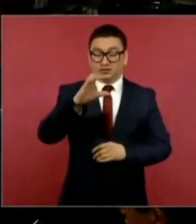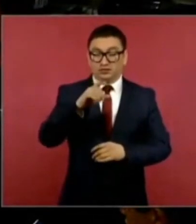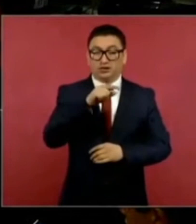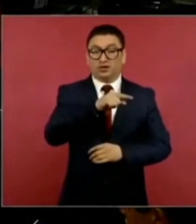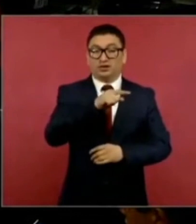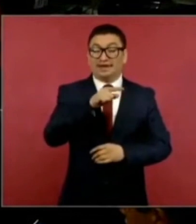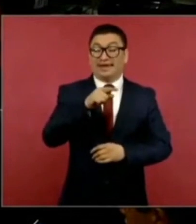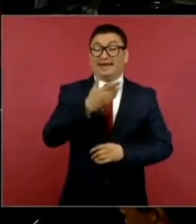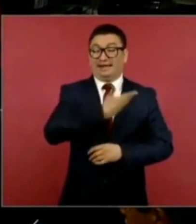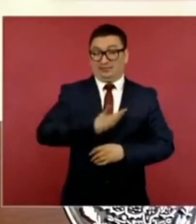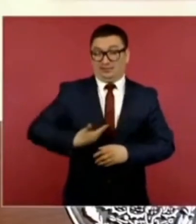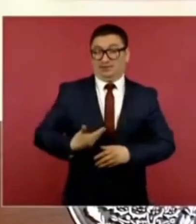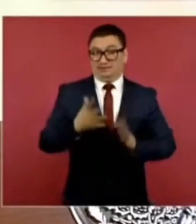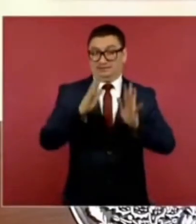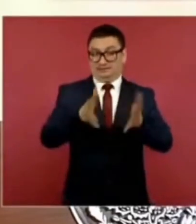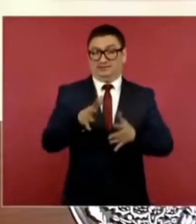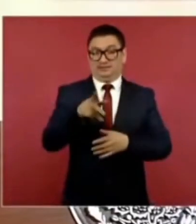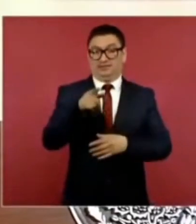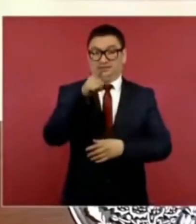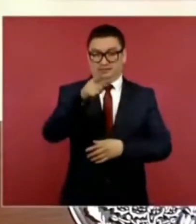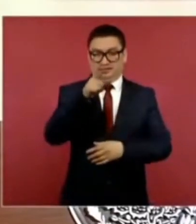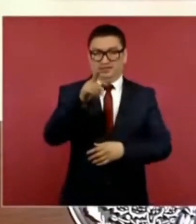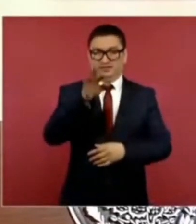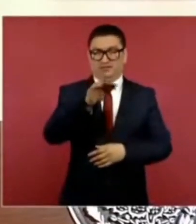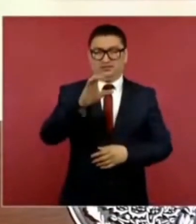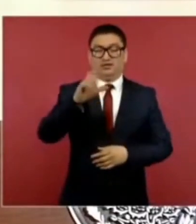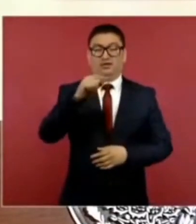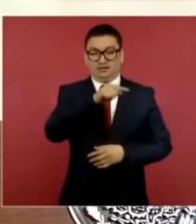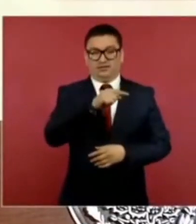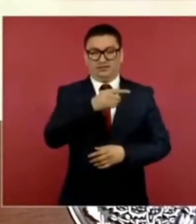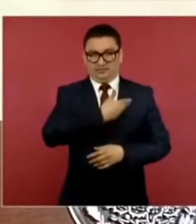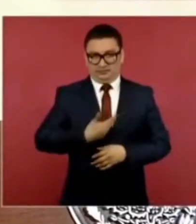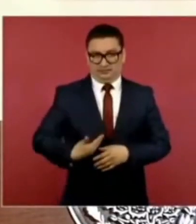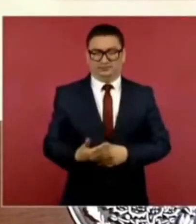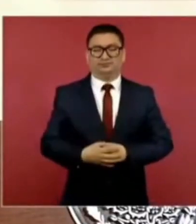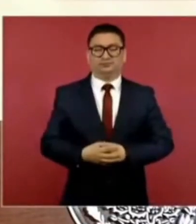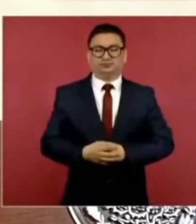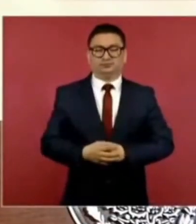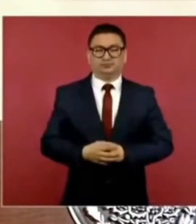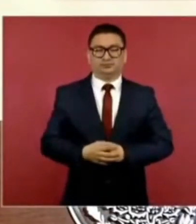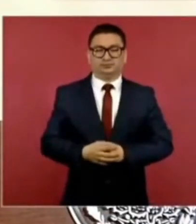siendo presidente, espurio, desde luego.